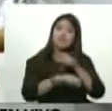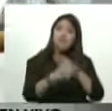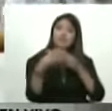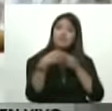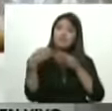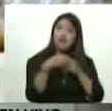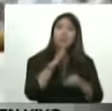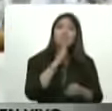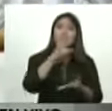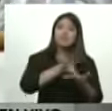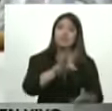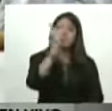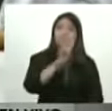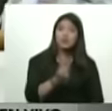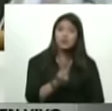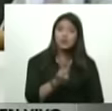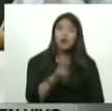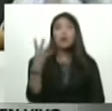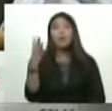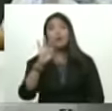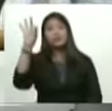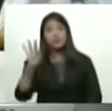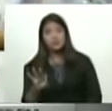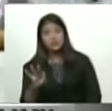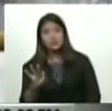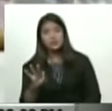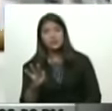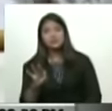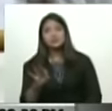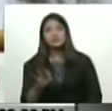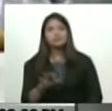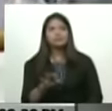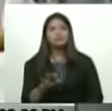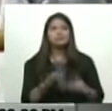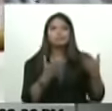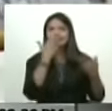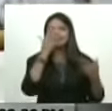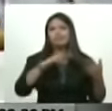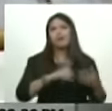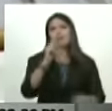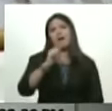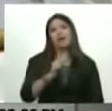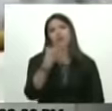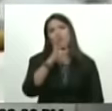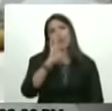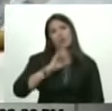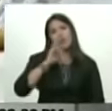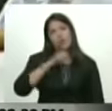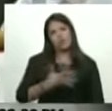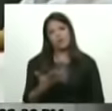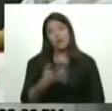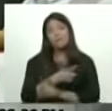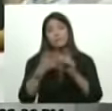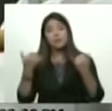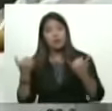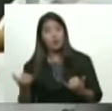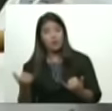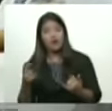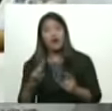al Banco Central de Venezuela, de ese 40%, era a un dólar que no, SIMADI 2, que es 50 bolívares. En la actualidad,